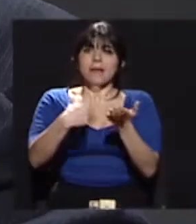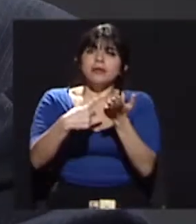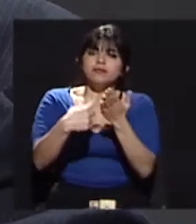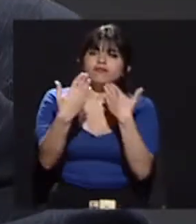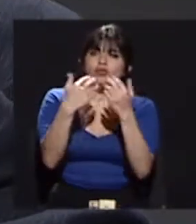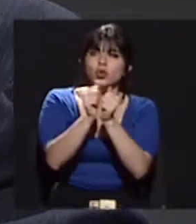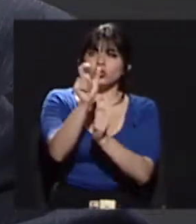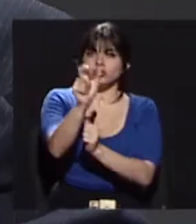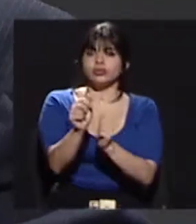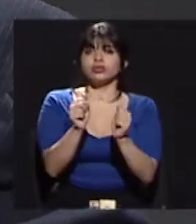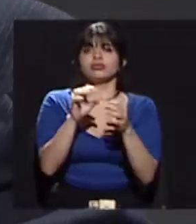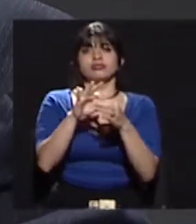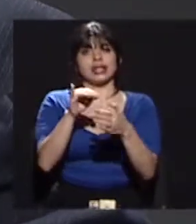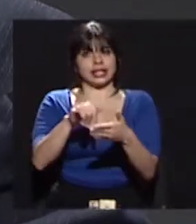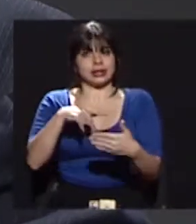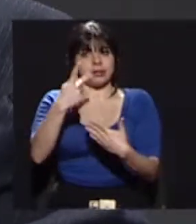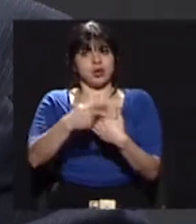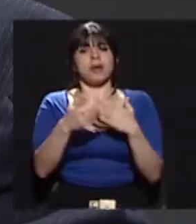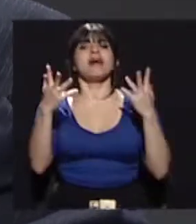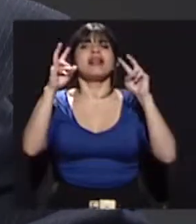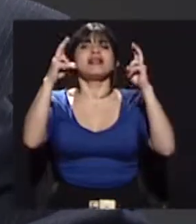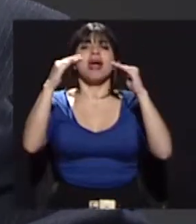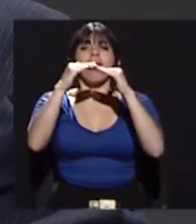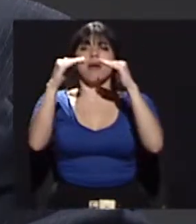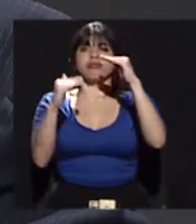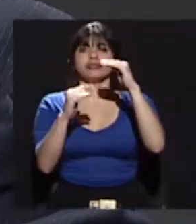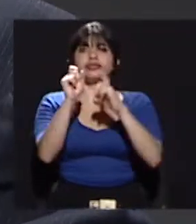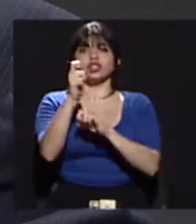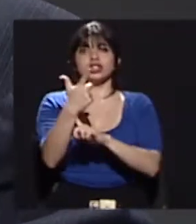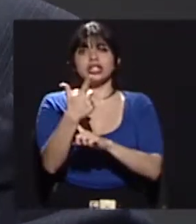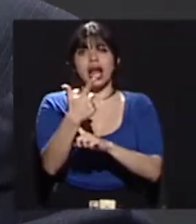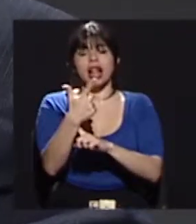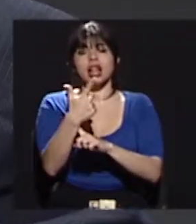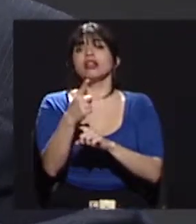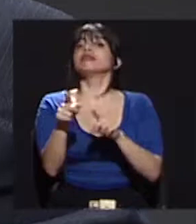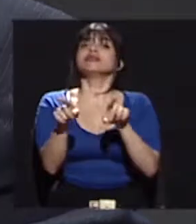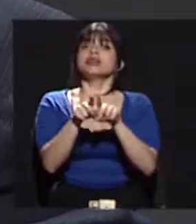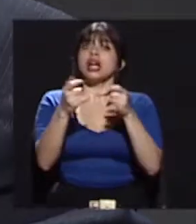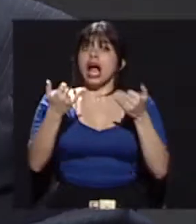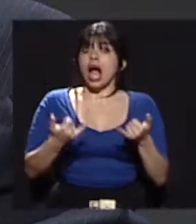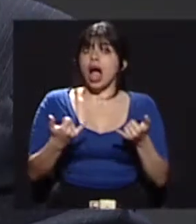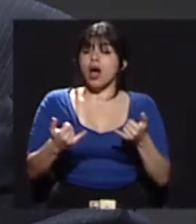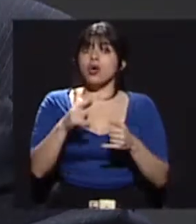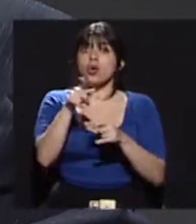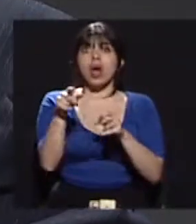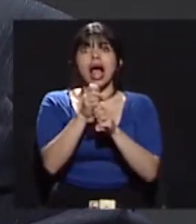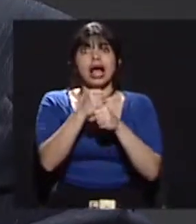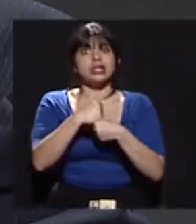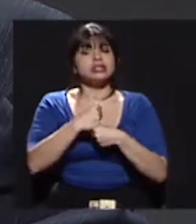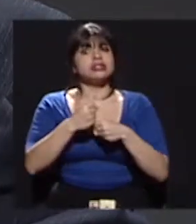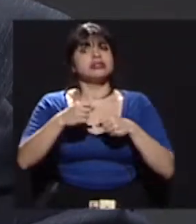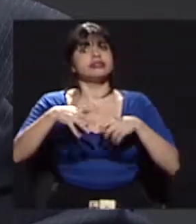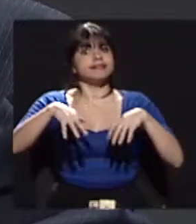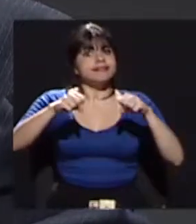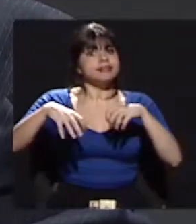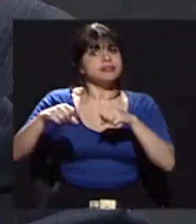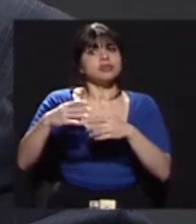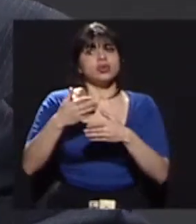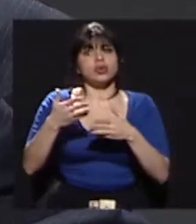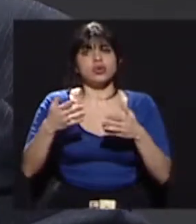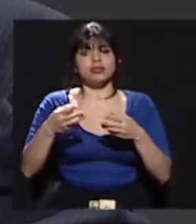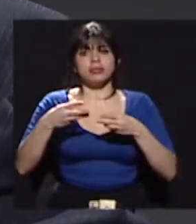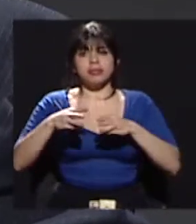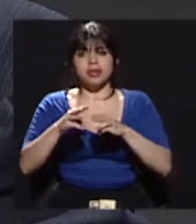usted sobre eso en este programa es el tema de la desigualdad social incluso ahora que están haciéndose medidas en el ministerio de seguridad